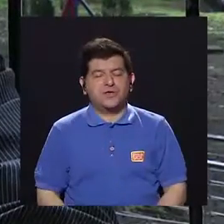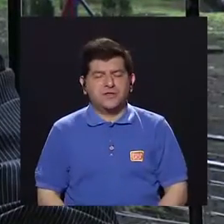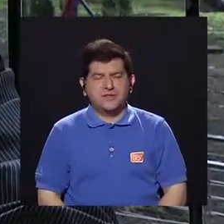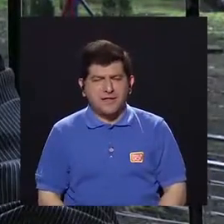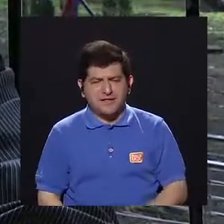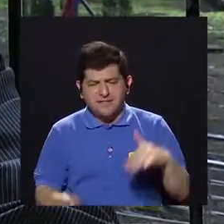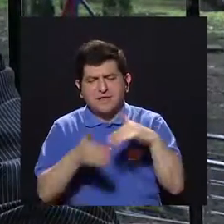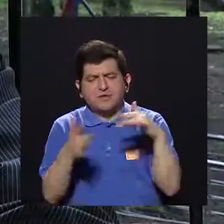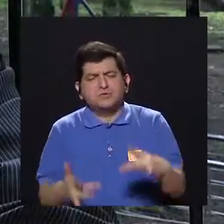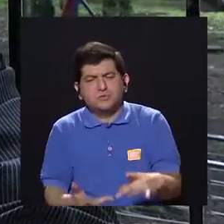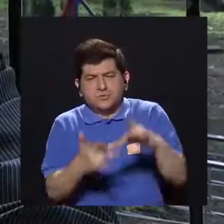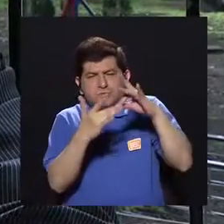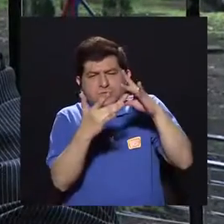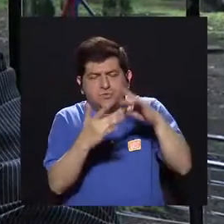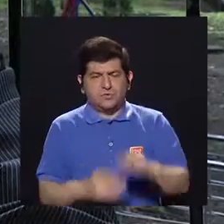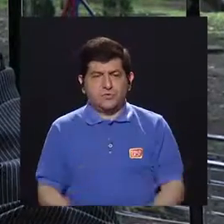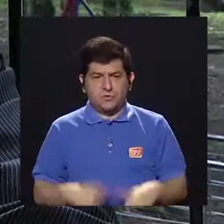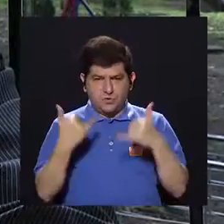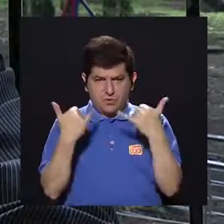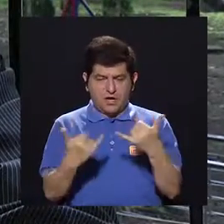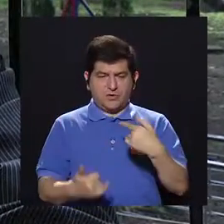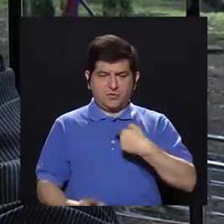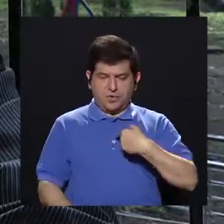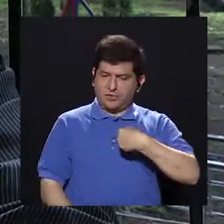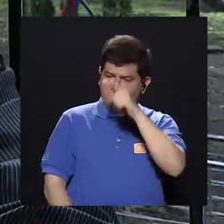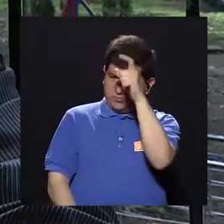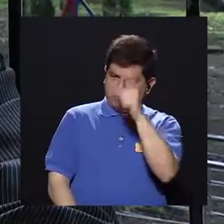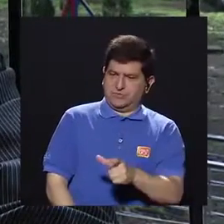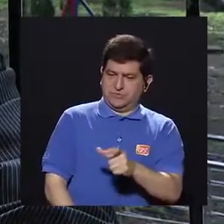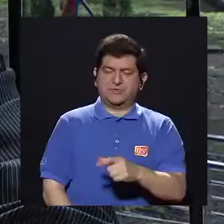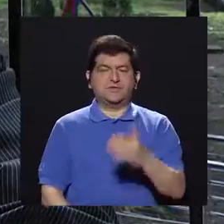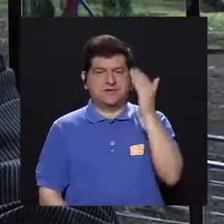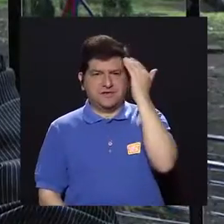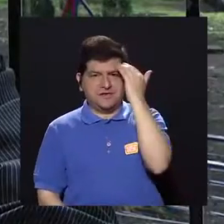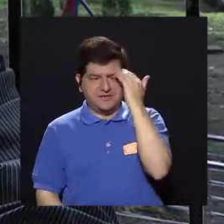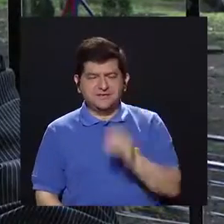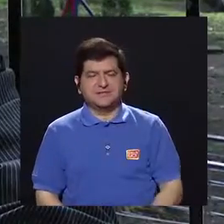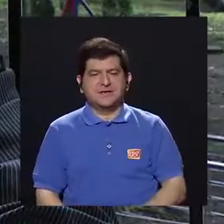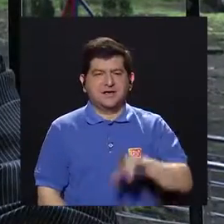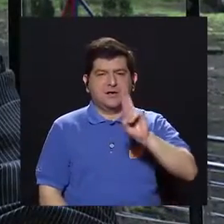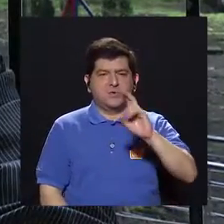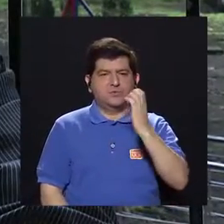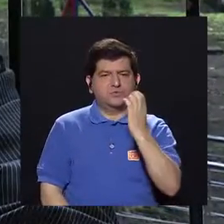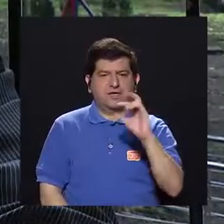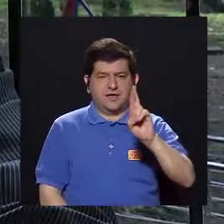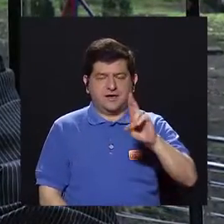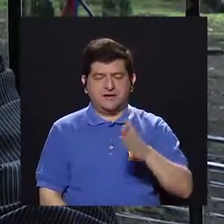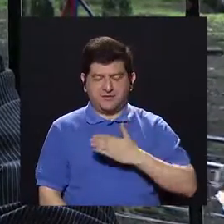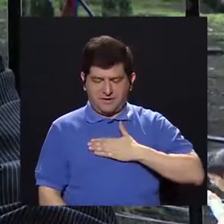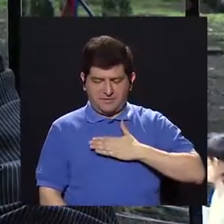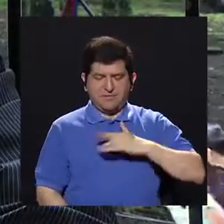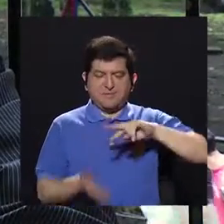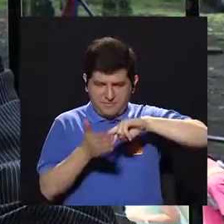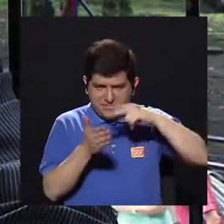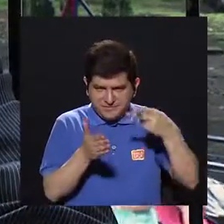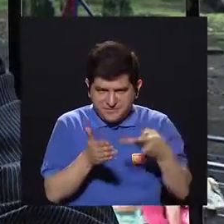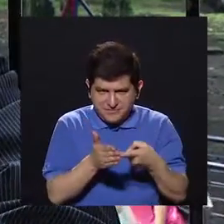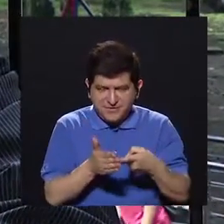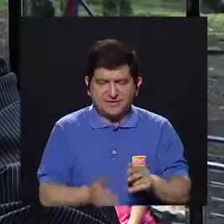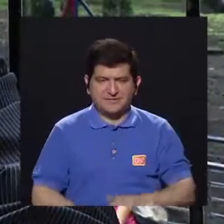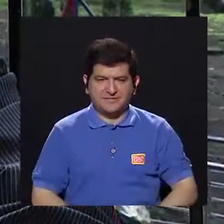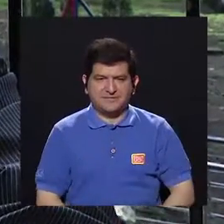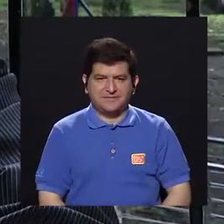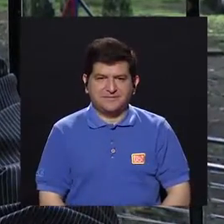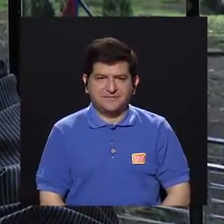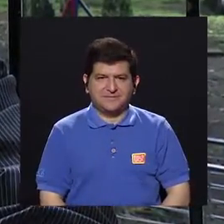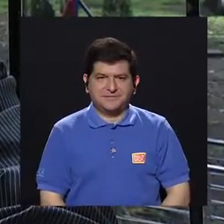de especializarse y ser, digamos, lo que actualmente soy, y sé que la Universidad de Costa Rica eso representa para mí. Muchísimas